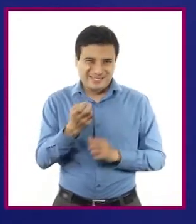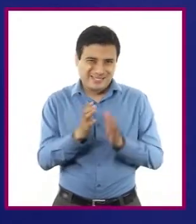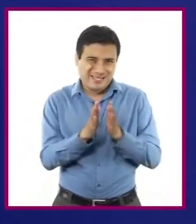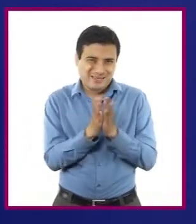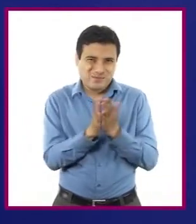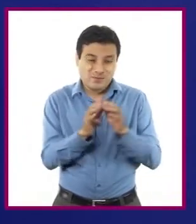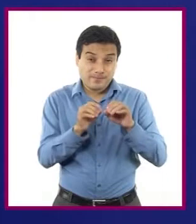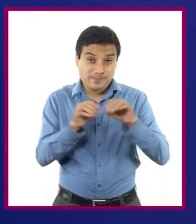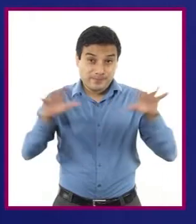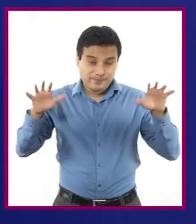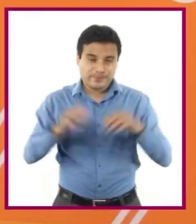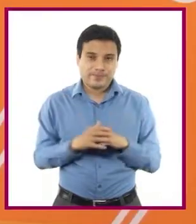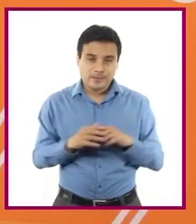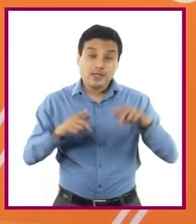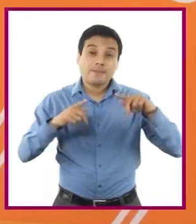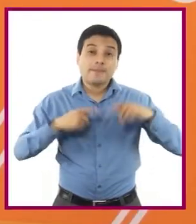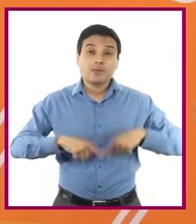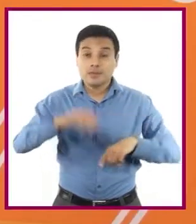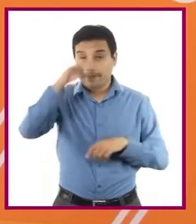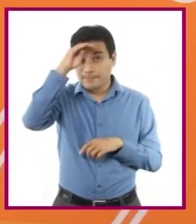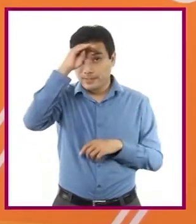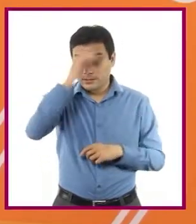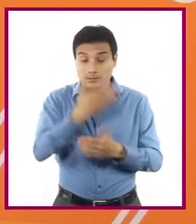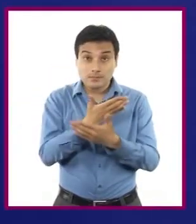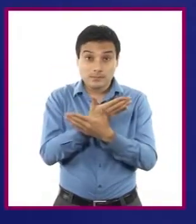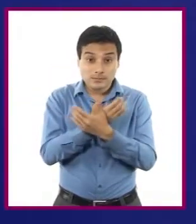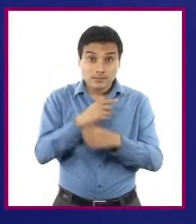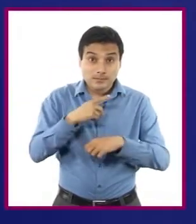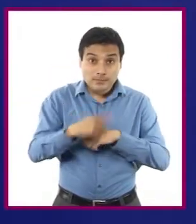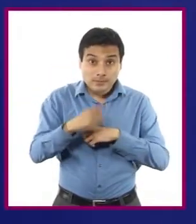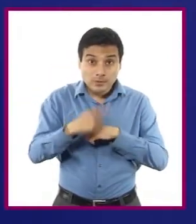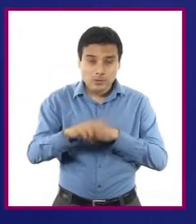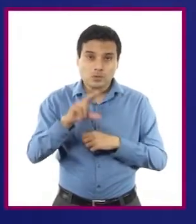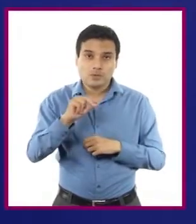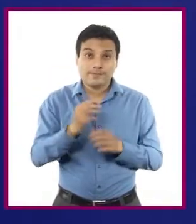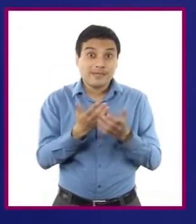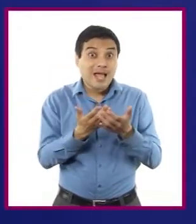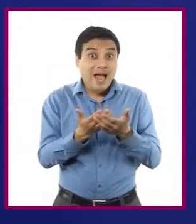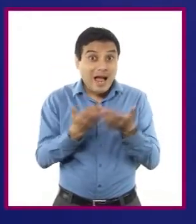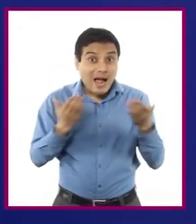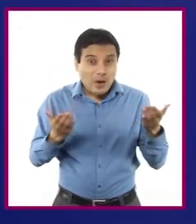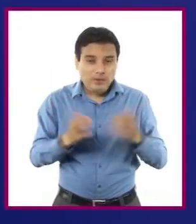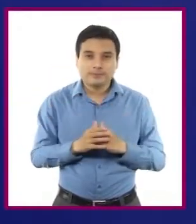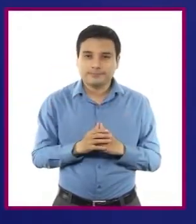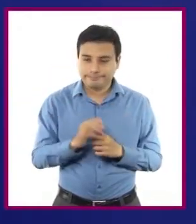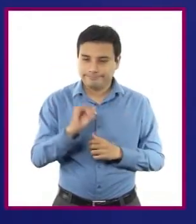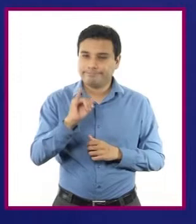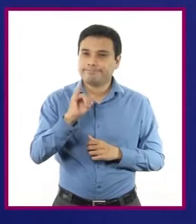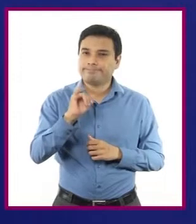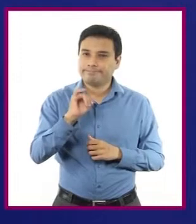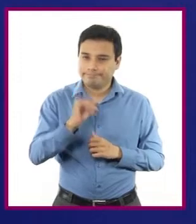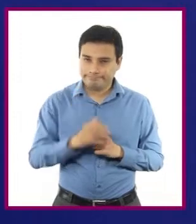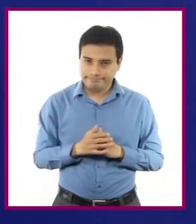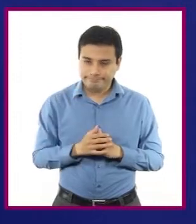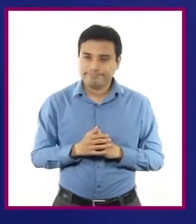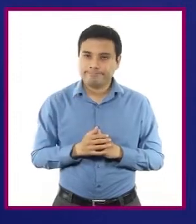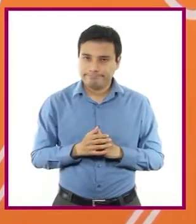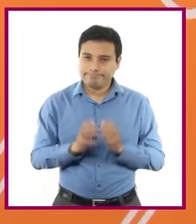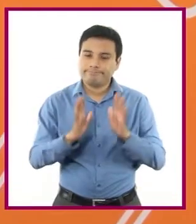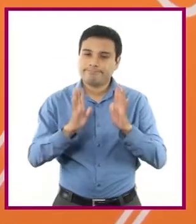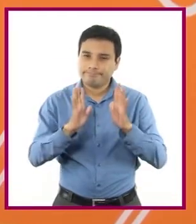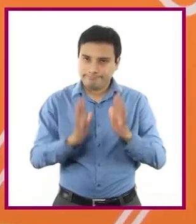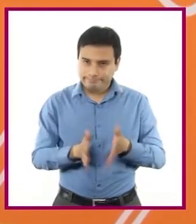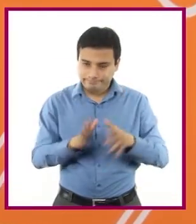artículo, que la mariposa no estaba en riesgo como especie. Pero actualmente, puede que las condiciones no sean las